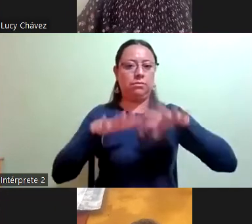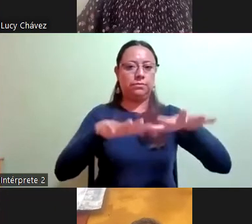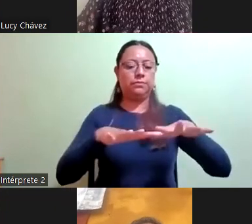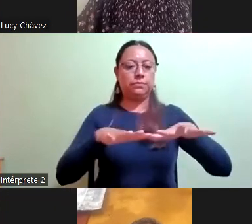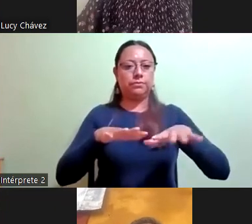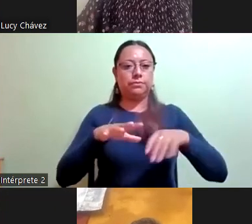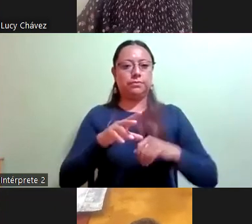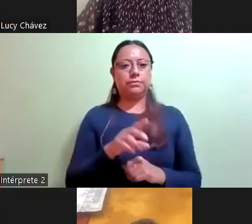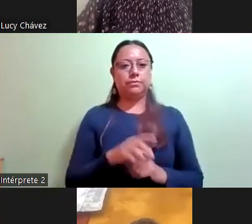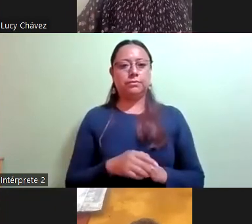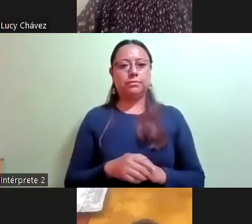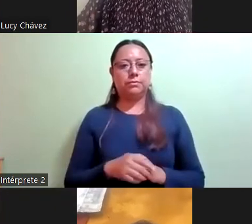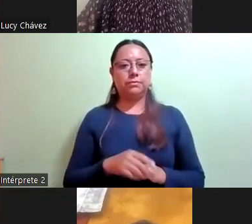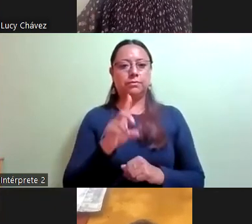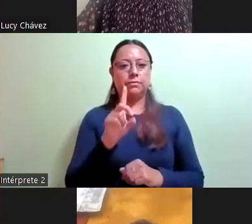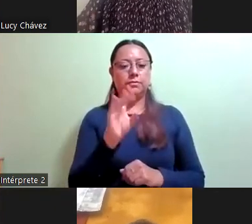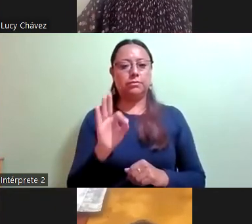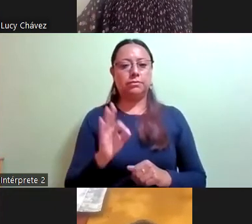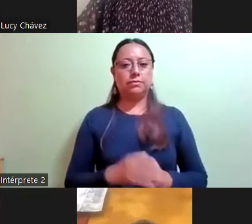Como ustedes saben,